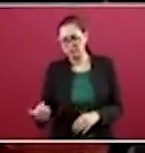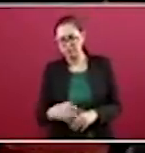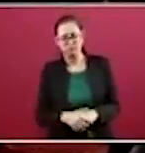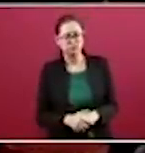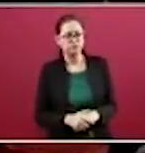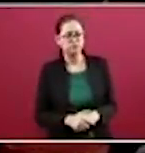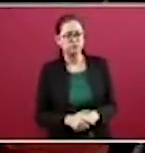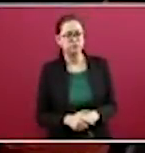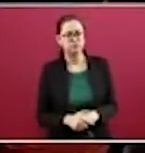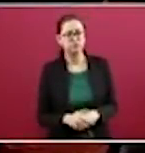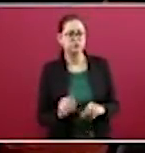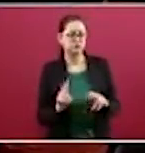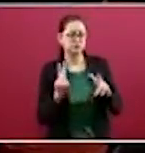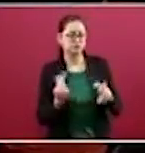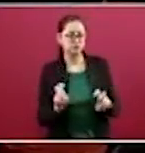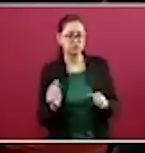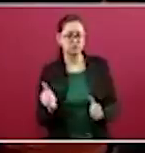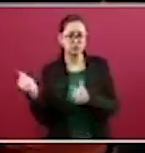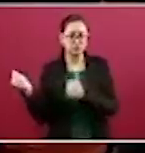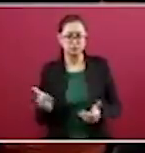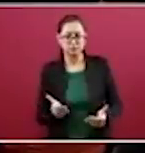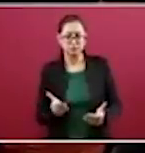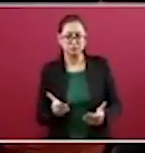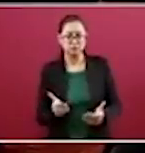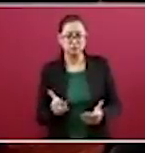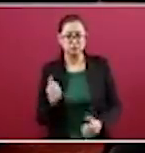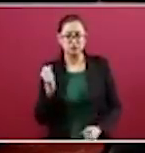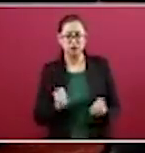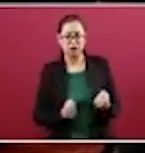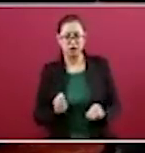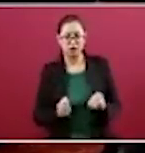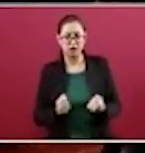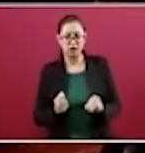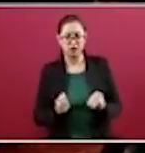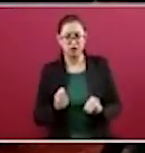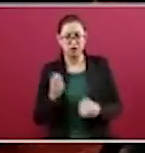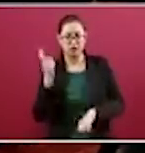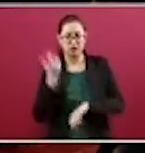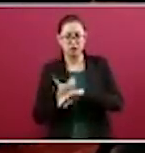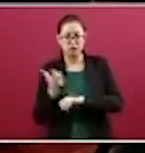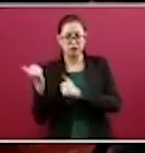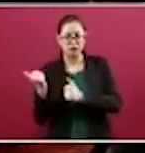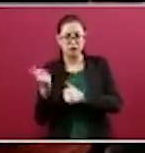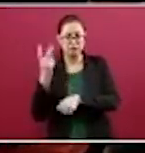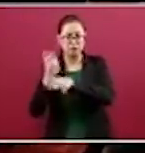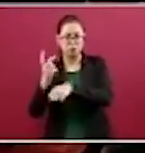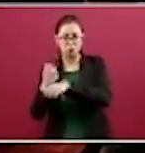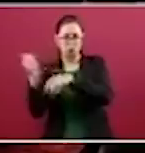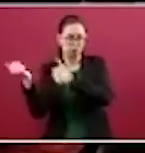gobierno respecto a la importación de… Sí, de los carros… De Estados Unidos usados, ¿no? Sí,